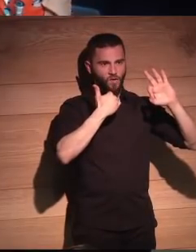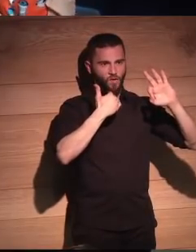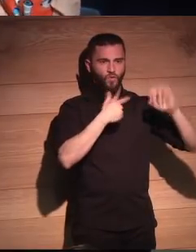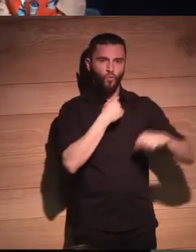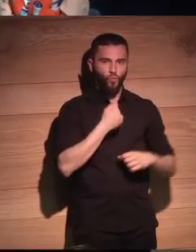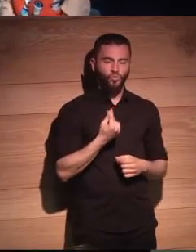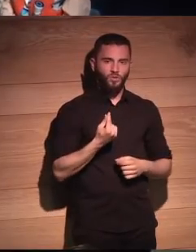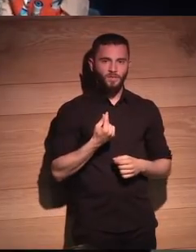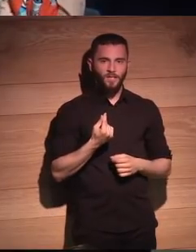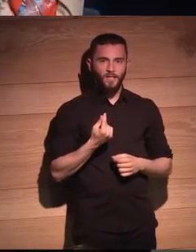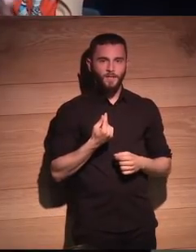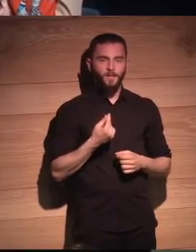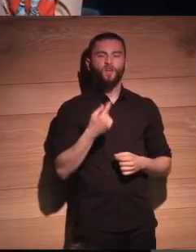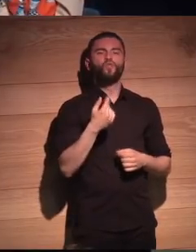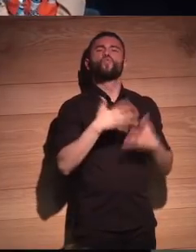casa? El dinero.